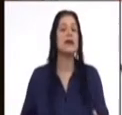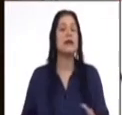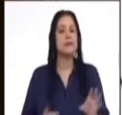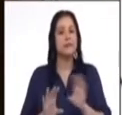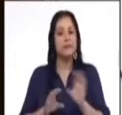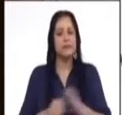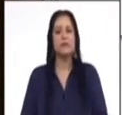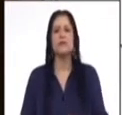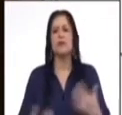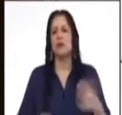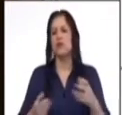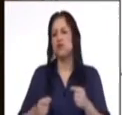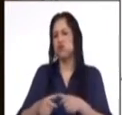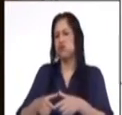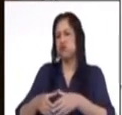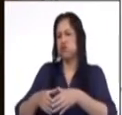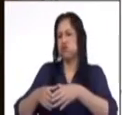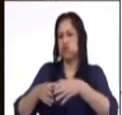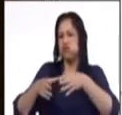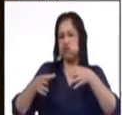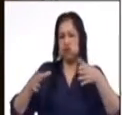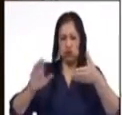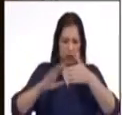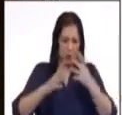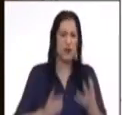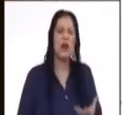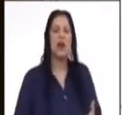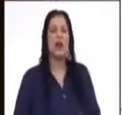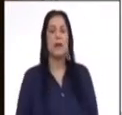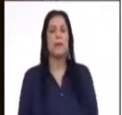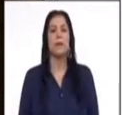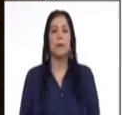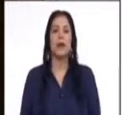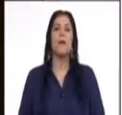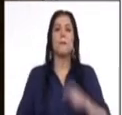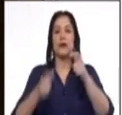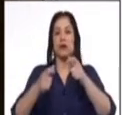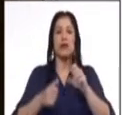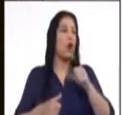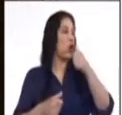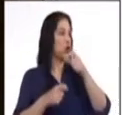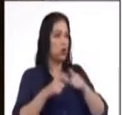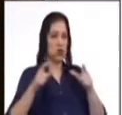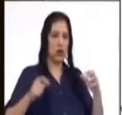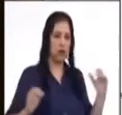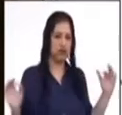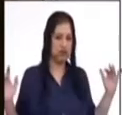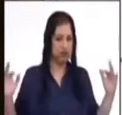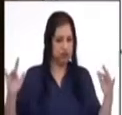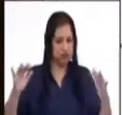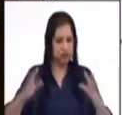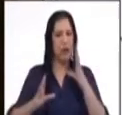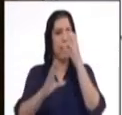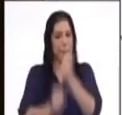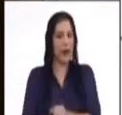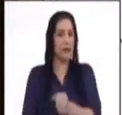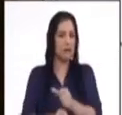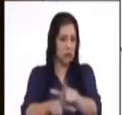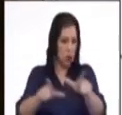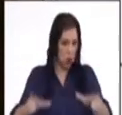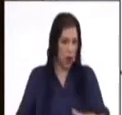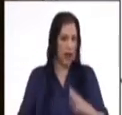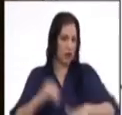formación de grandes complejos formados por inmigrantes a través de invasiones,